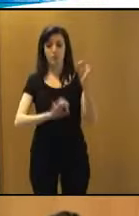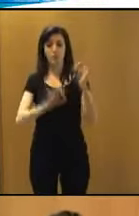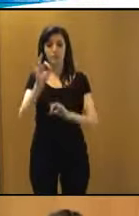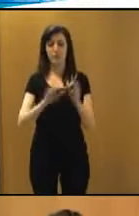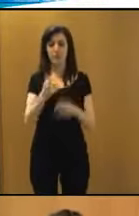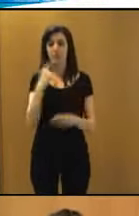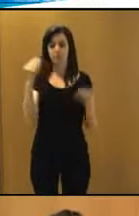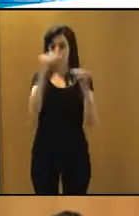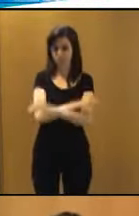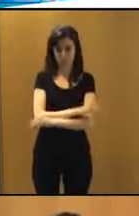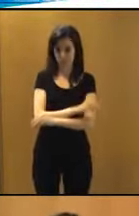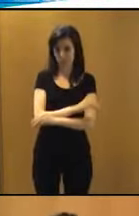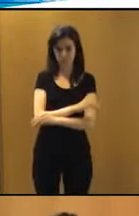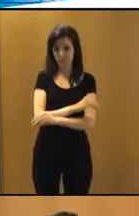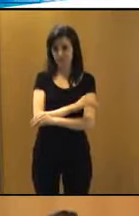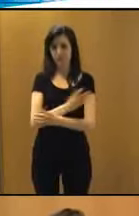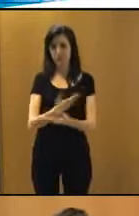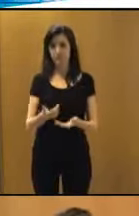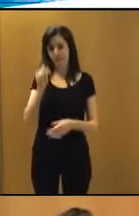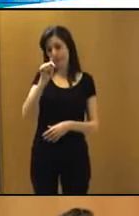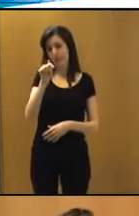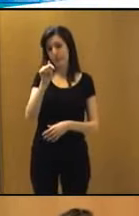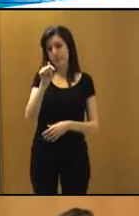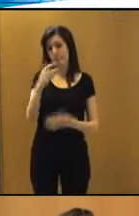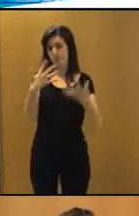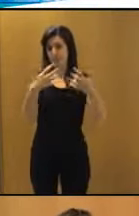que está poco o nada de acuerdo con esta